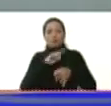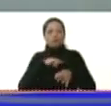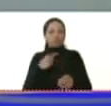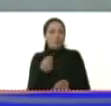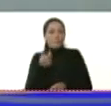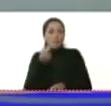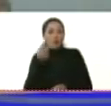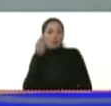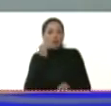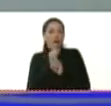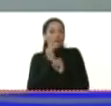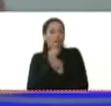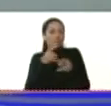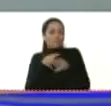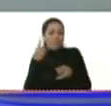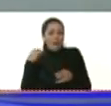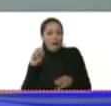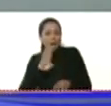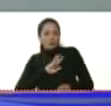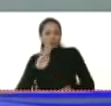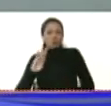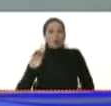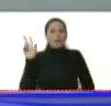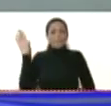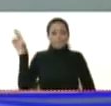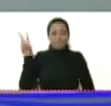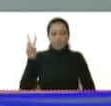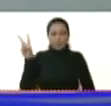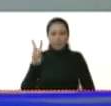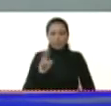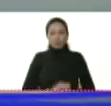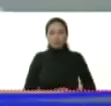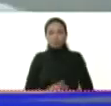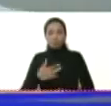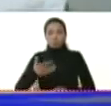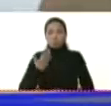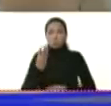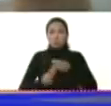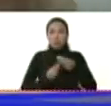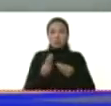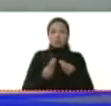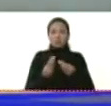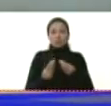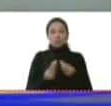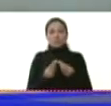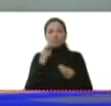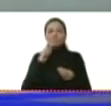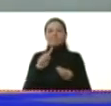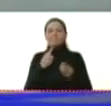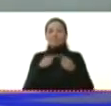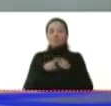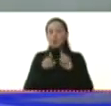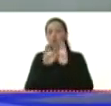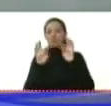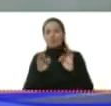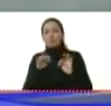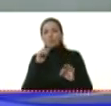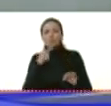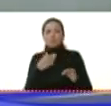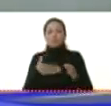nuestro país, y por supuesto, cómo estamos haciendo para poder, bueno, hacerle chicha, como dicen en la arcoba y bolero,